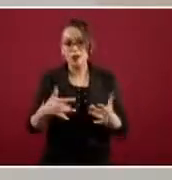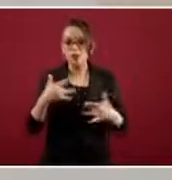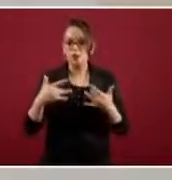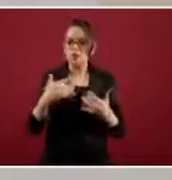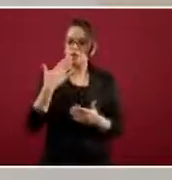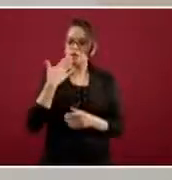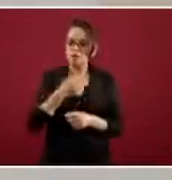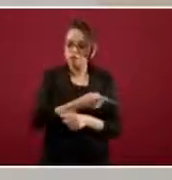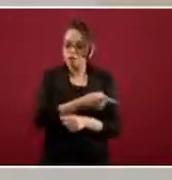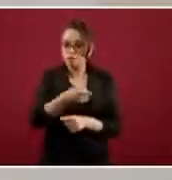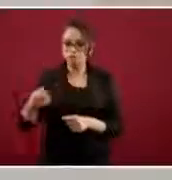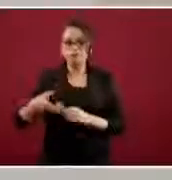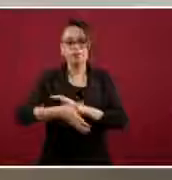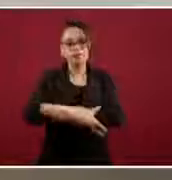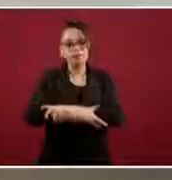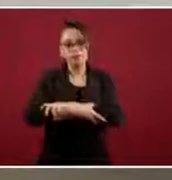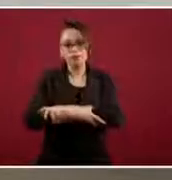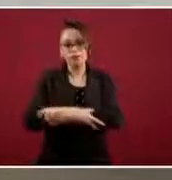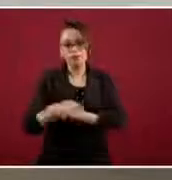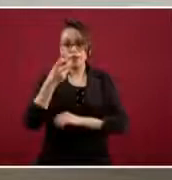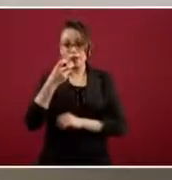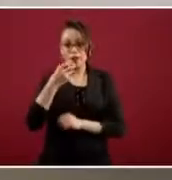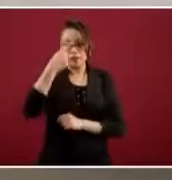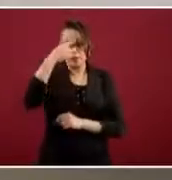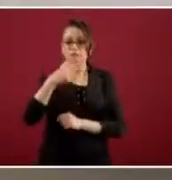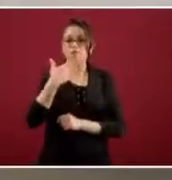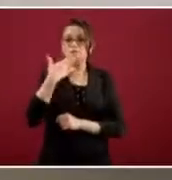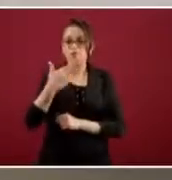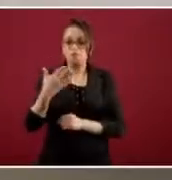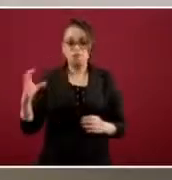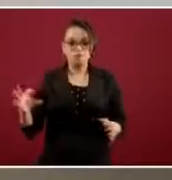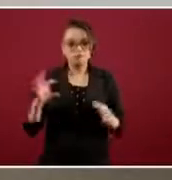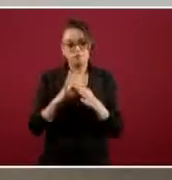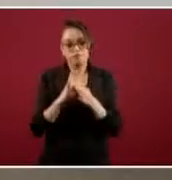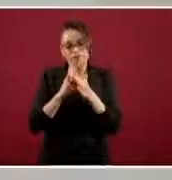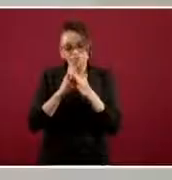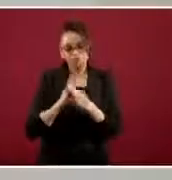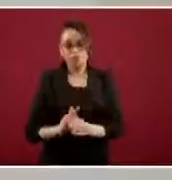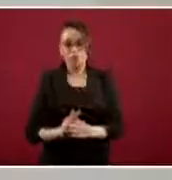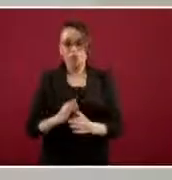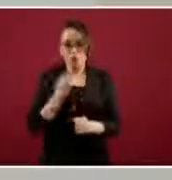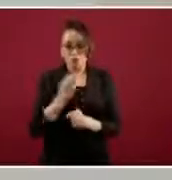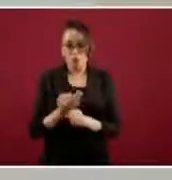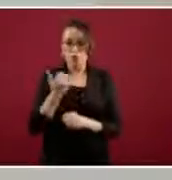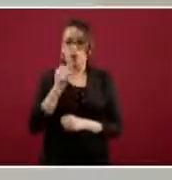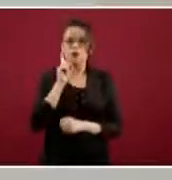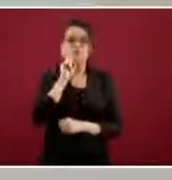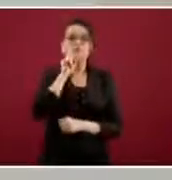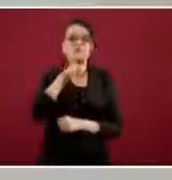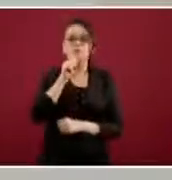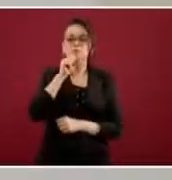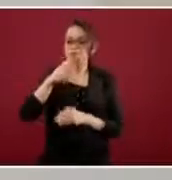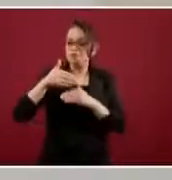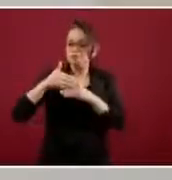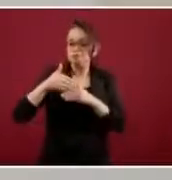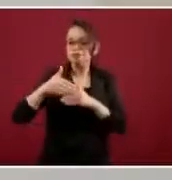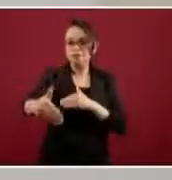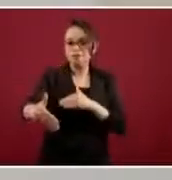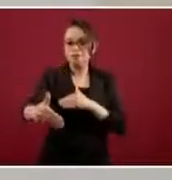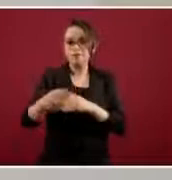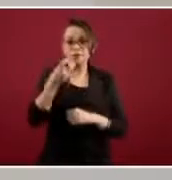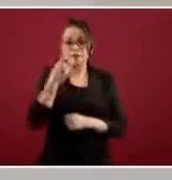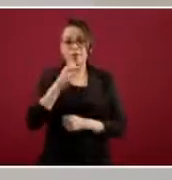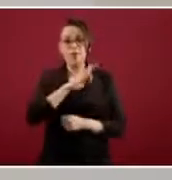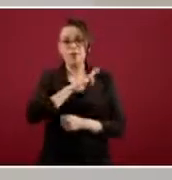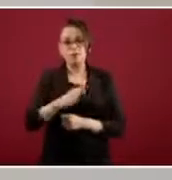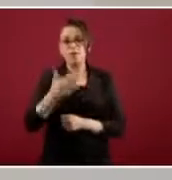mantener unidos hoy y unidos mañana. Y solo así podemos tener una sociedad que saque el mayor provecho de uno de los